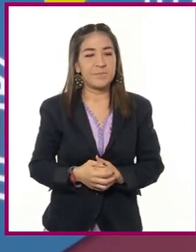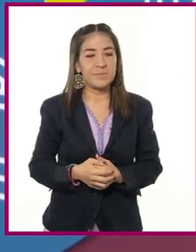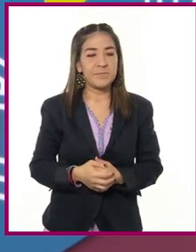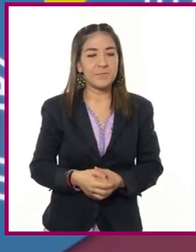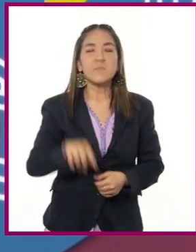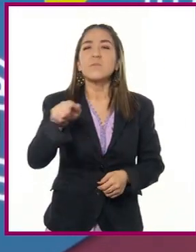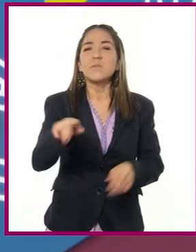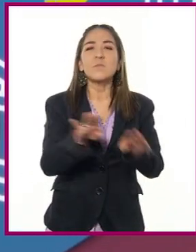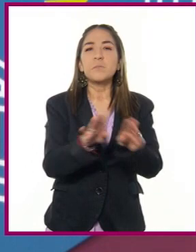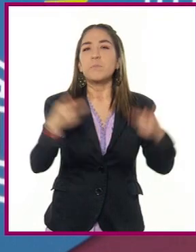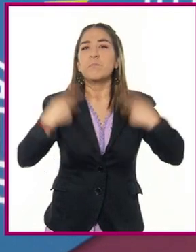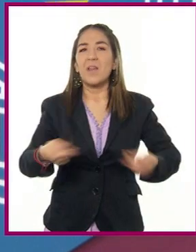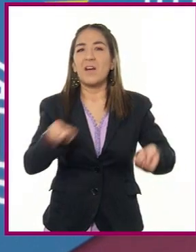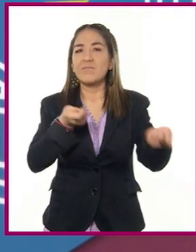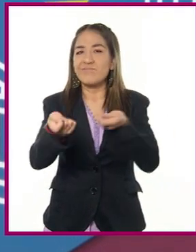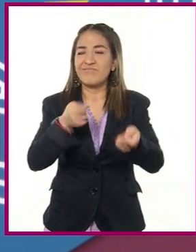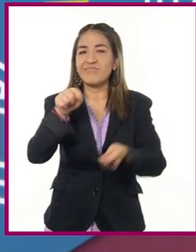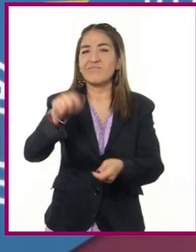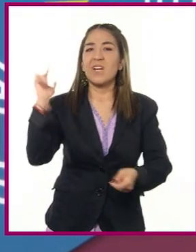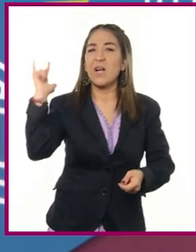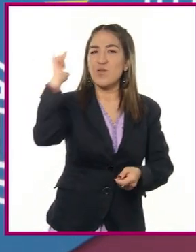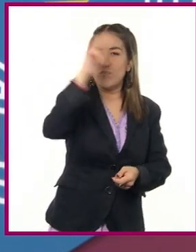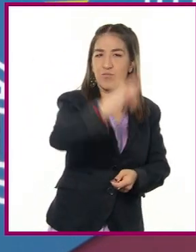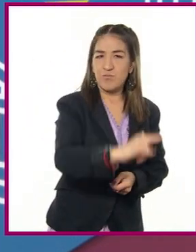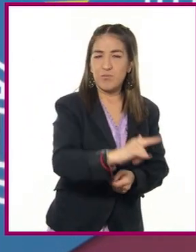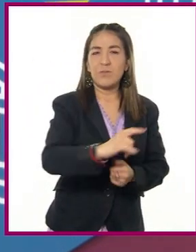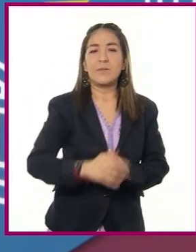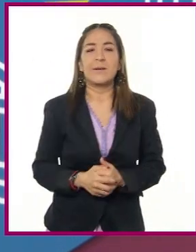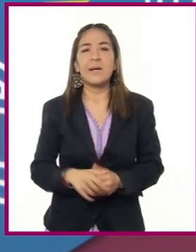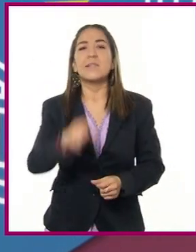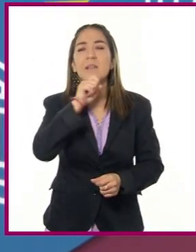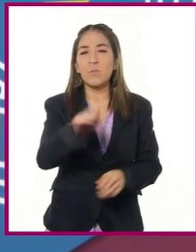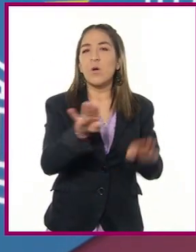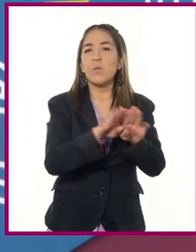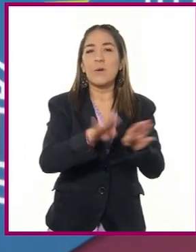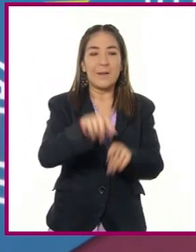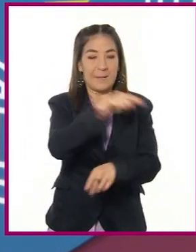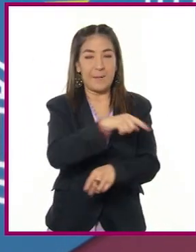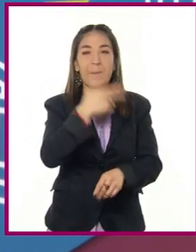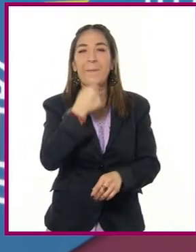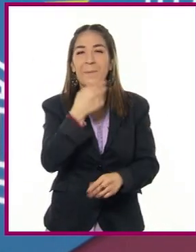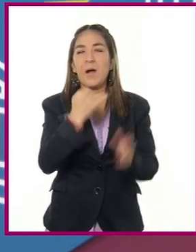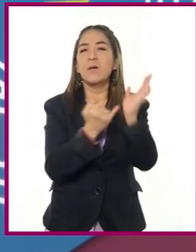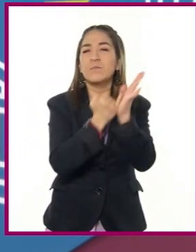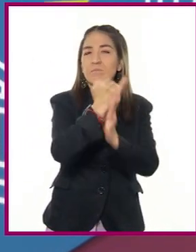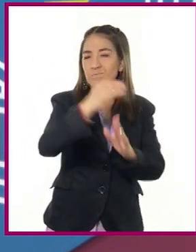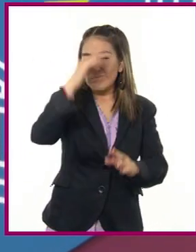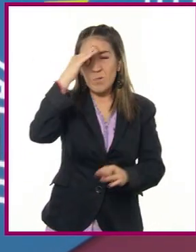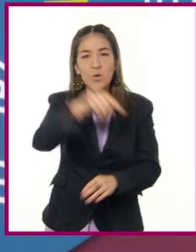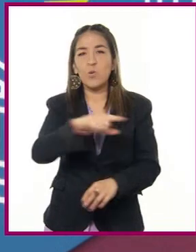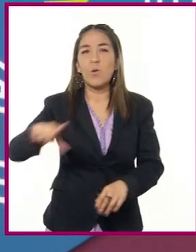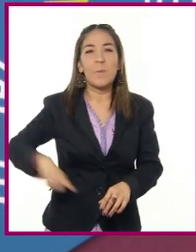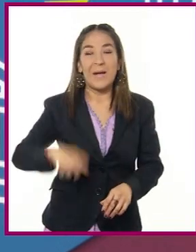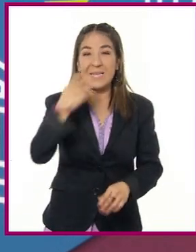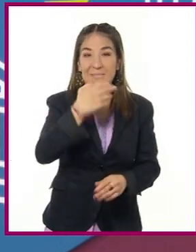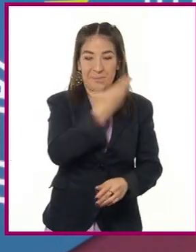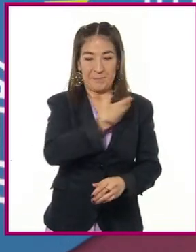la de controladores aéreos. Una decisión del gobierno de James Carter, que fue presidente